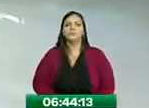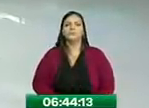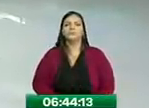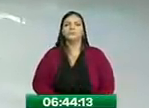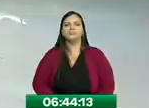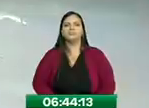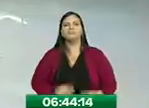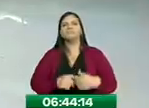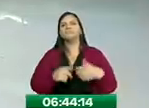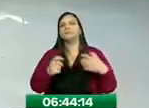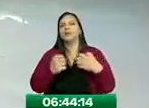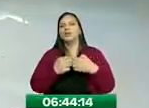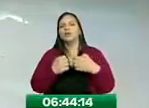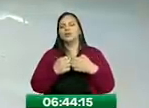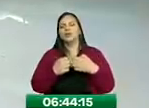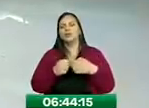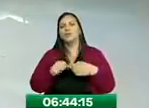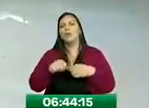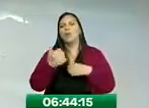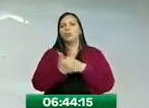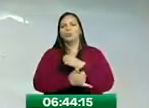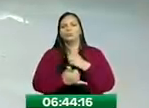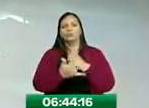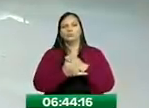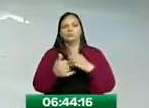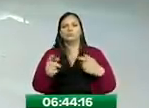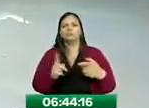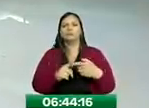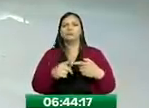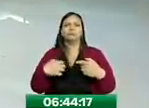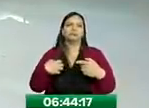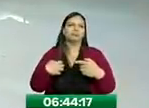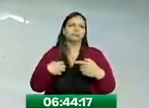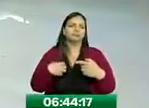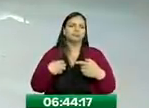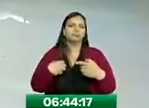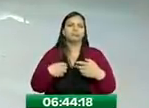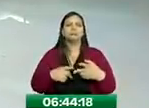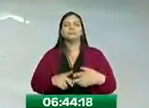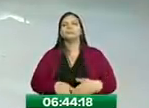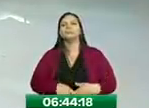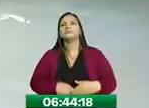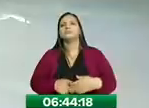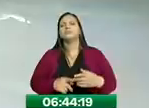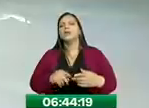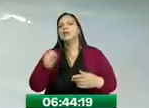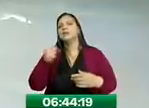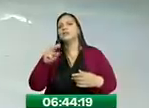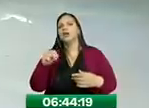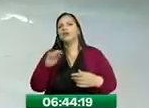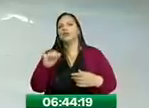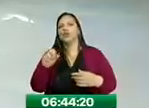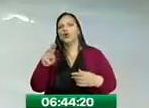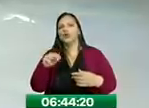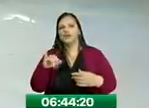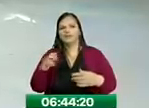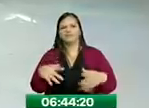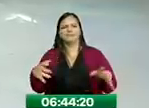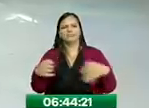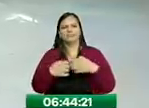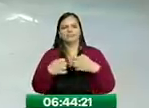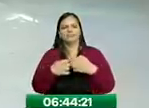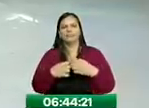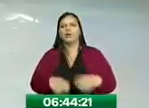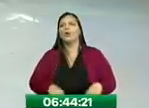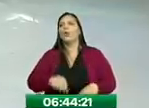del Hannover, Rugani del Juventus, este buen jugador, este Manolo Gavidiani del Sampdoria, Mikel Arteta, el director técnico del